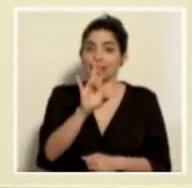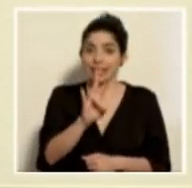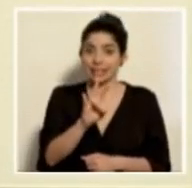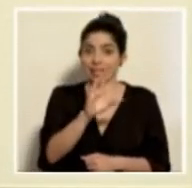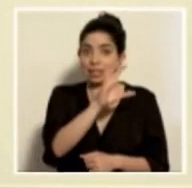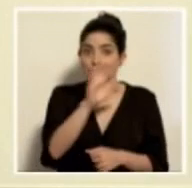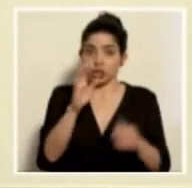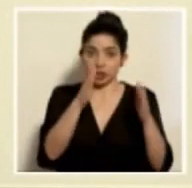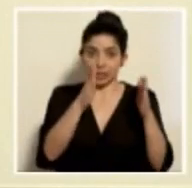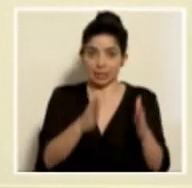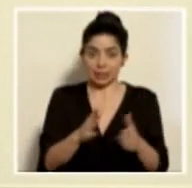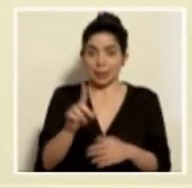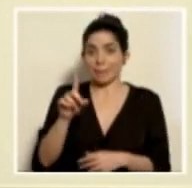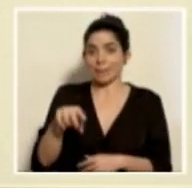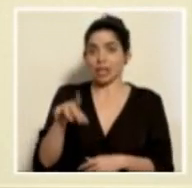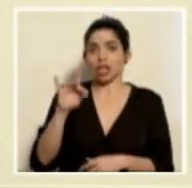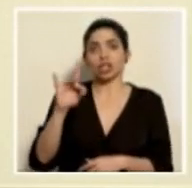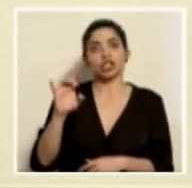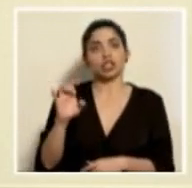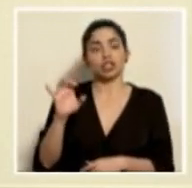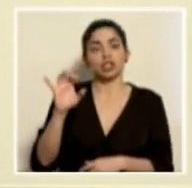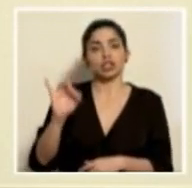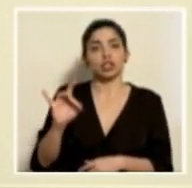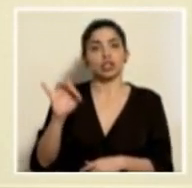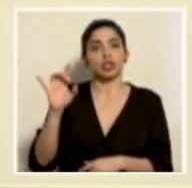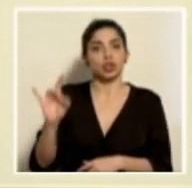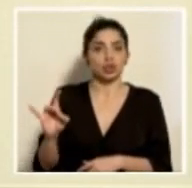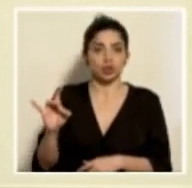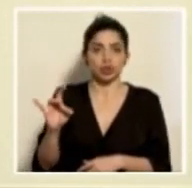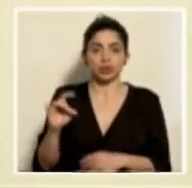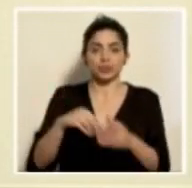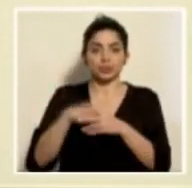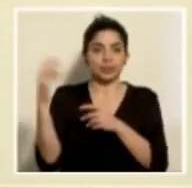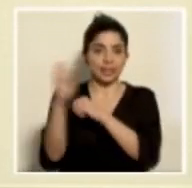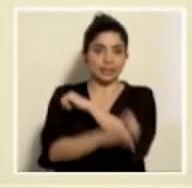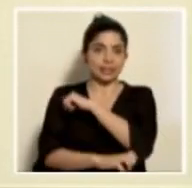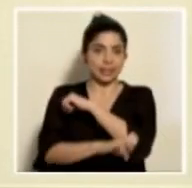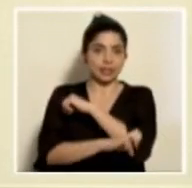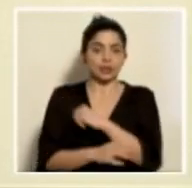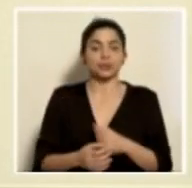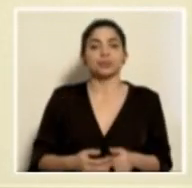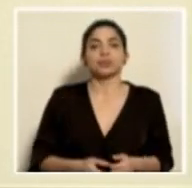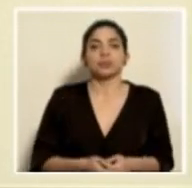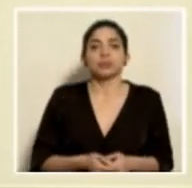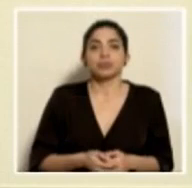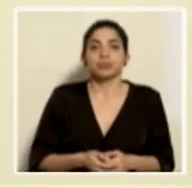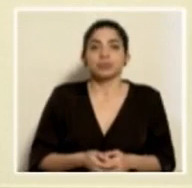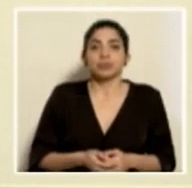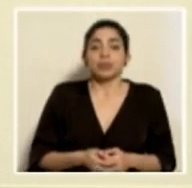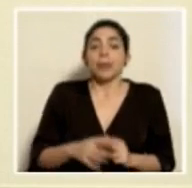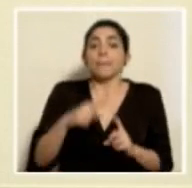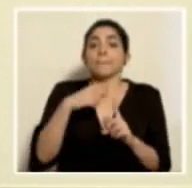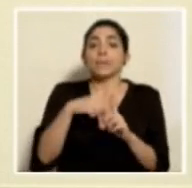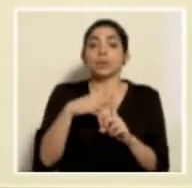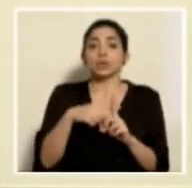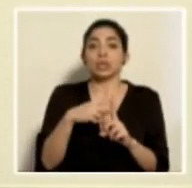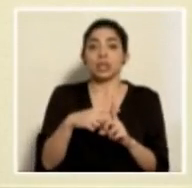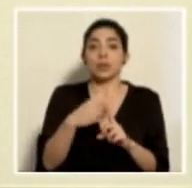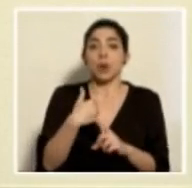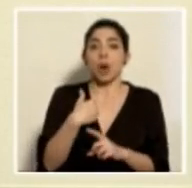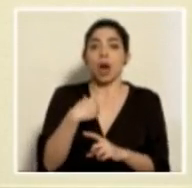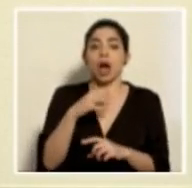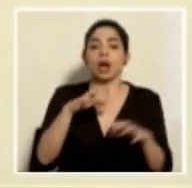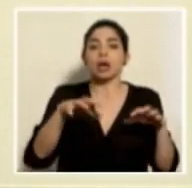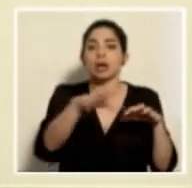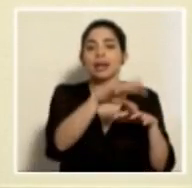4.597 costarricenses y 1.888 extranjeros. Casos positivos están en